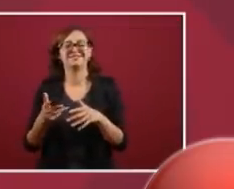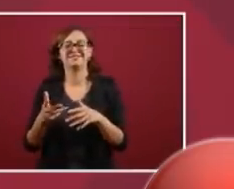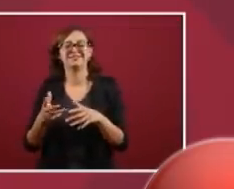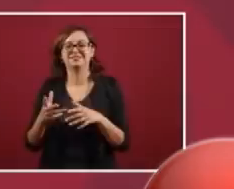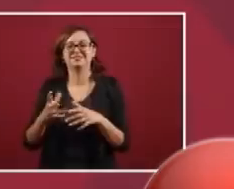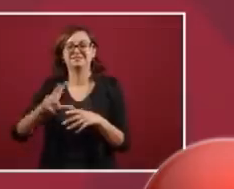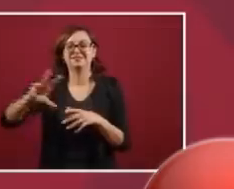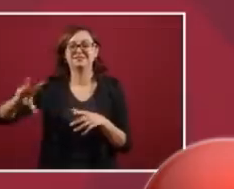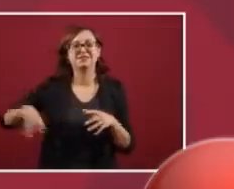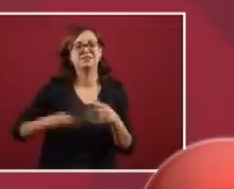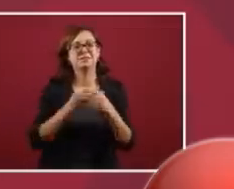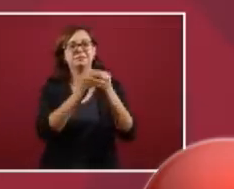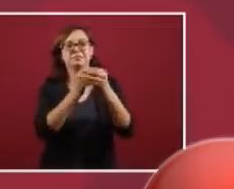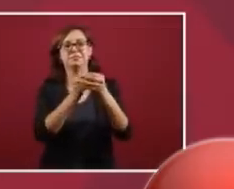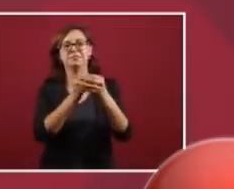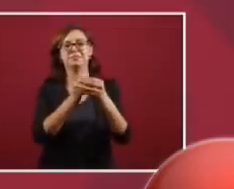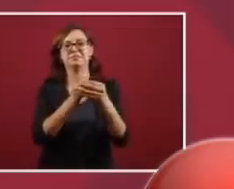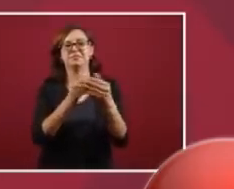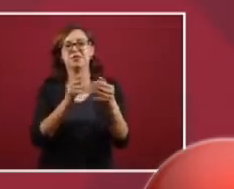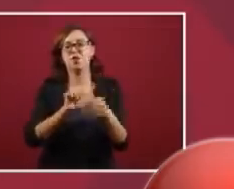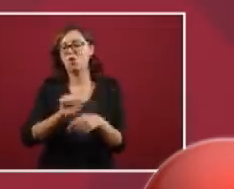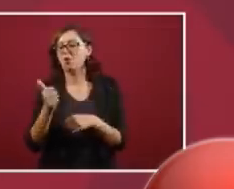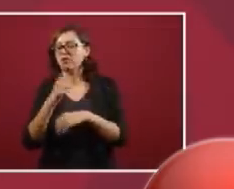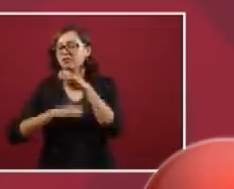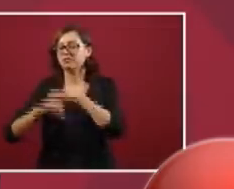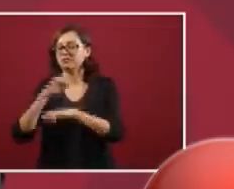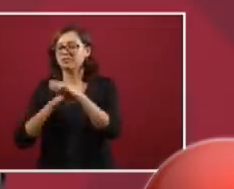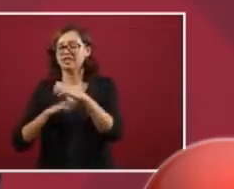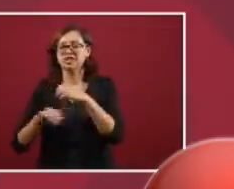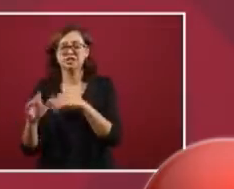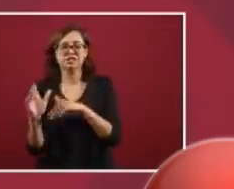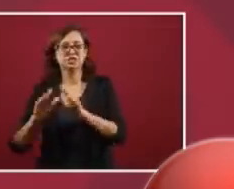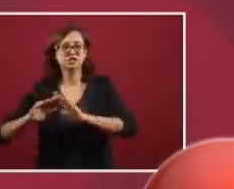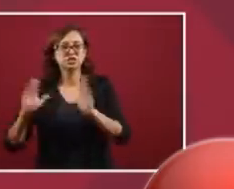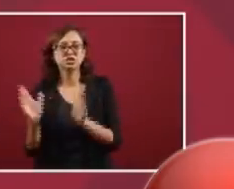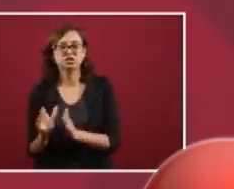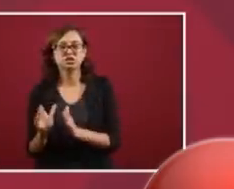importante y en las otras que eran